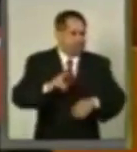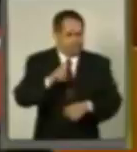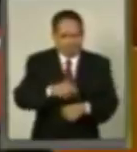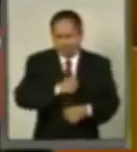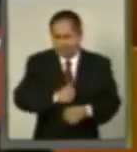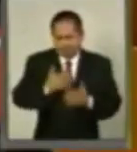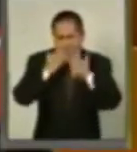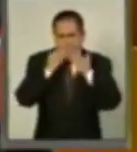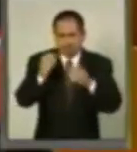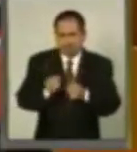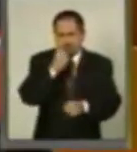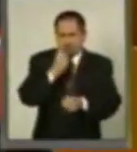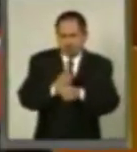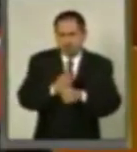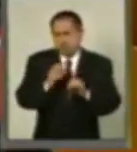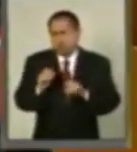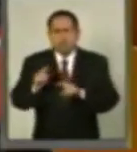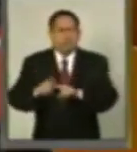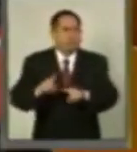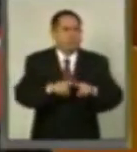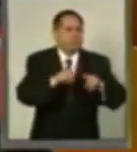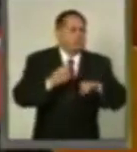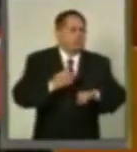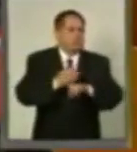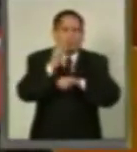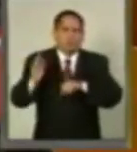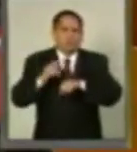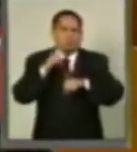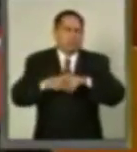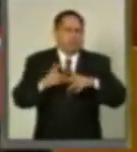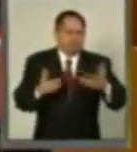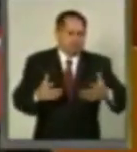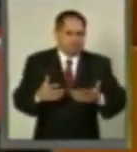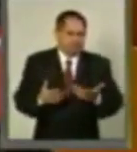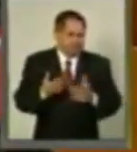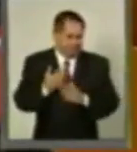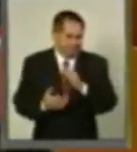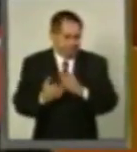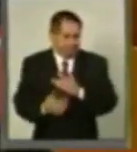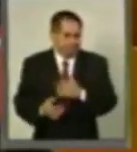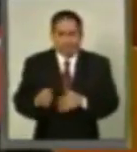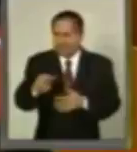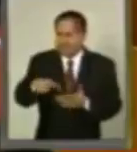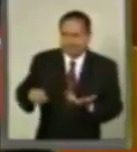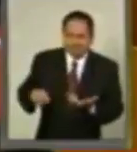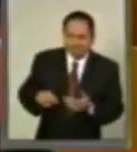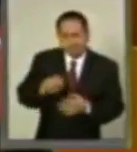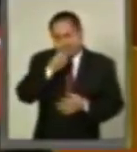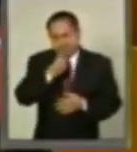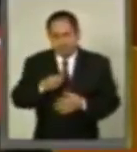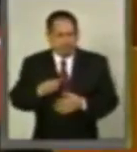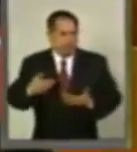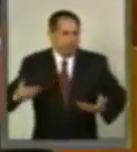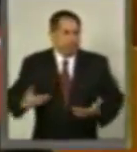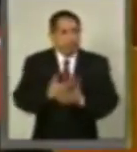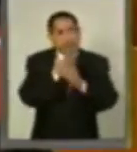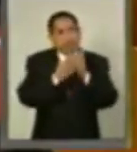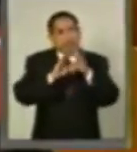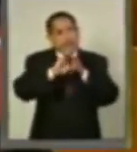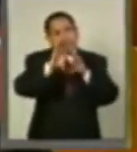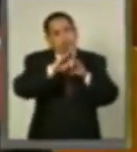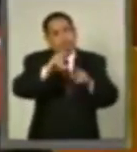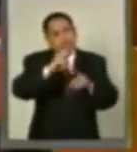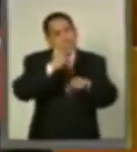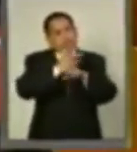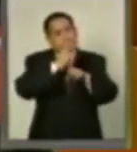de oportunidades en este o en otras muchas entidades federativas, orilla a miles de connacionales a buscar el sueño americano